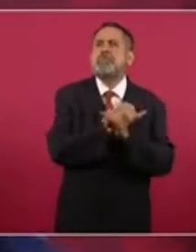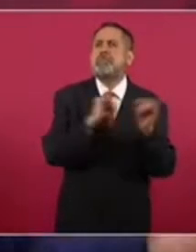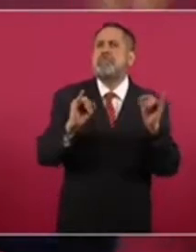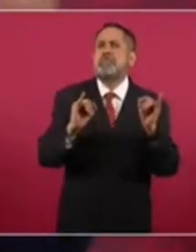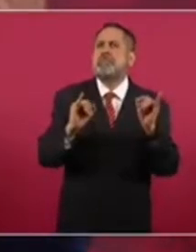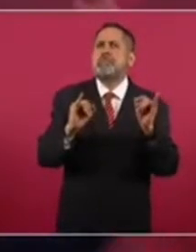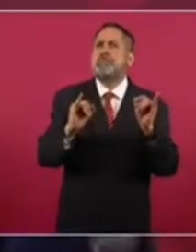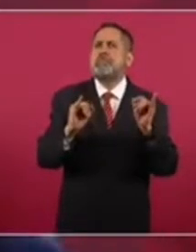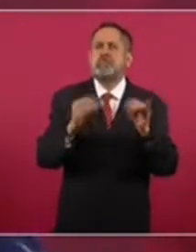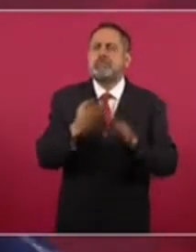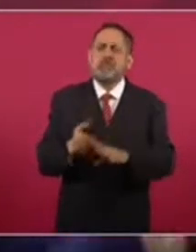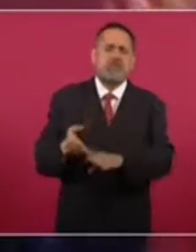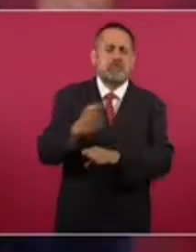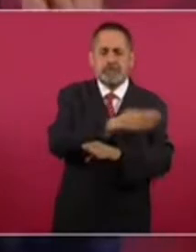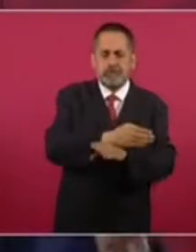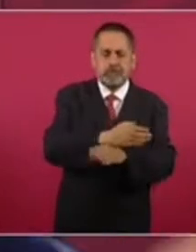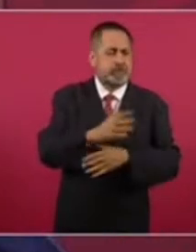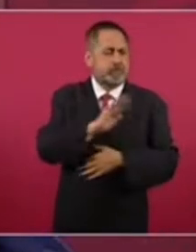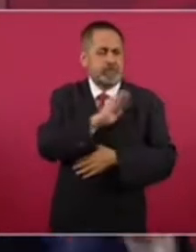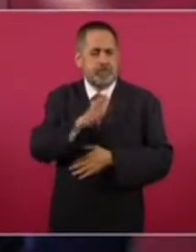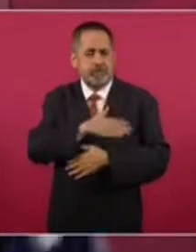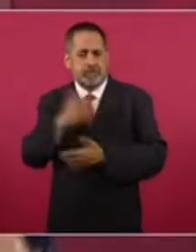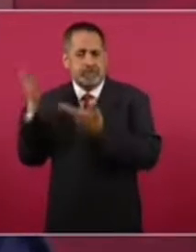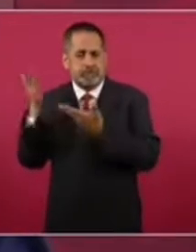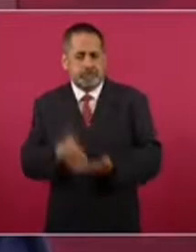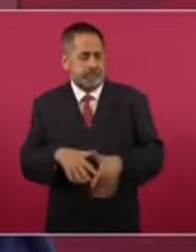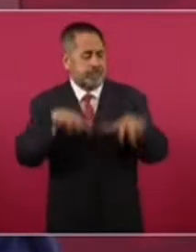desde la llegada de los invasores,